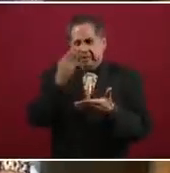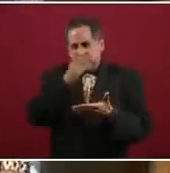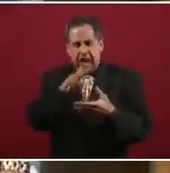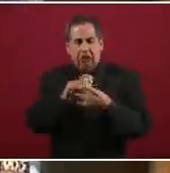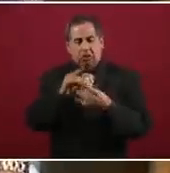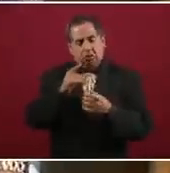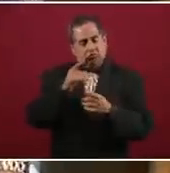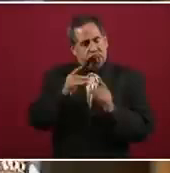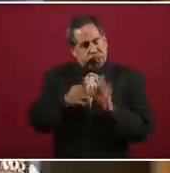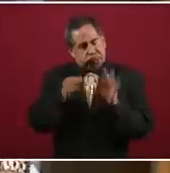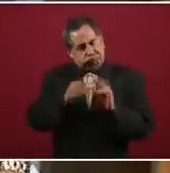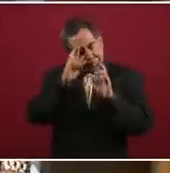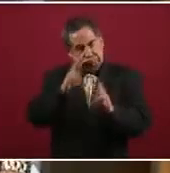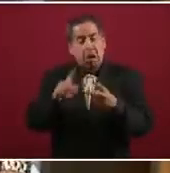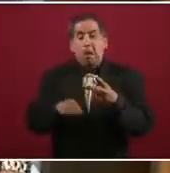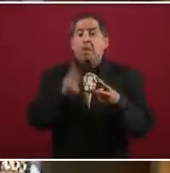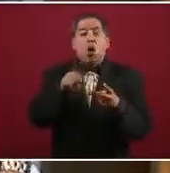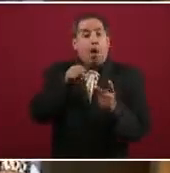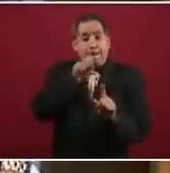como